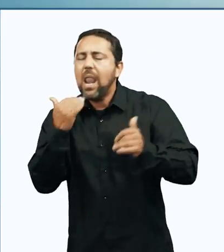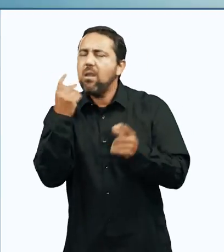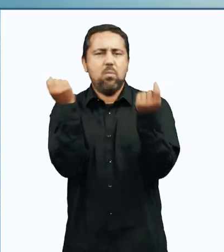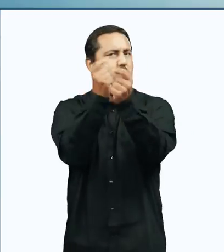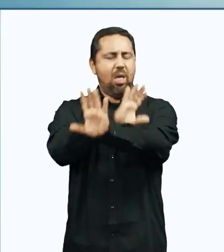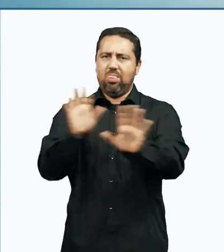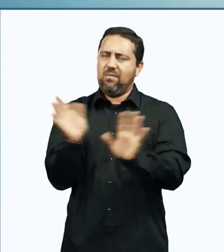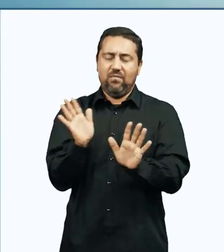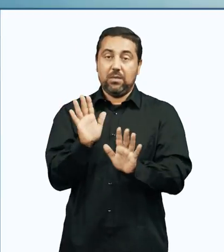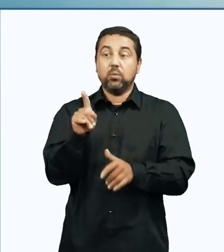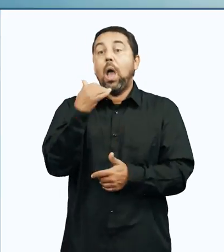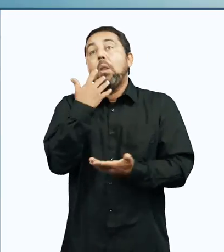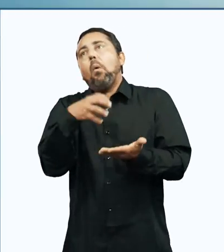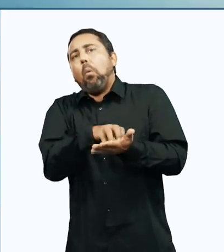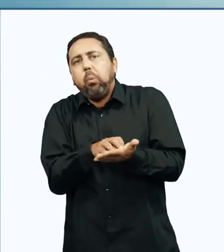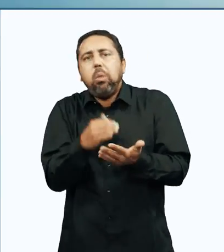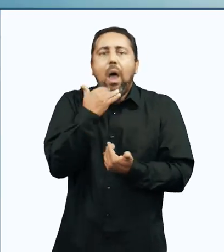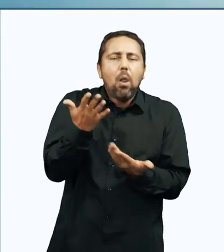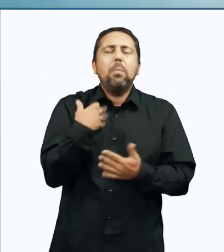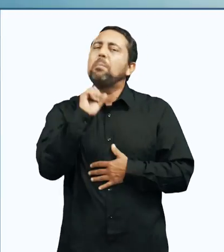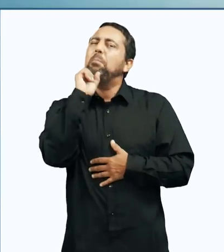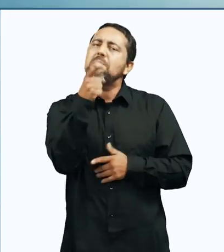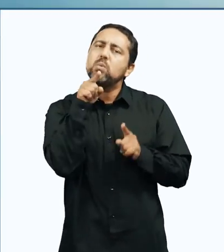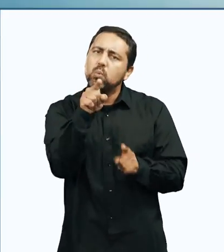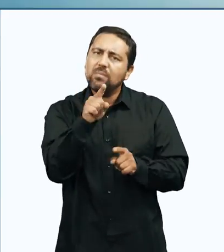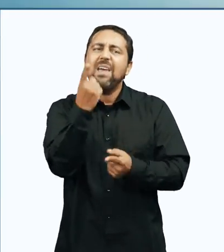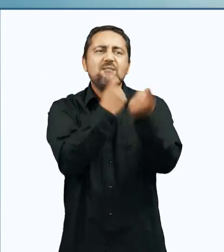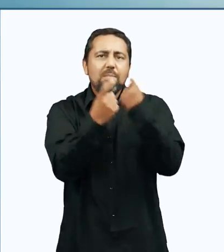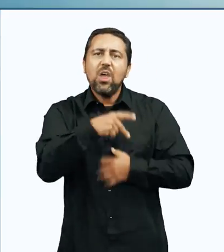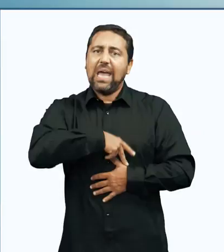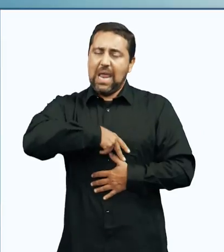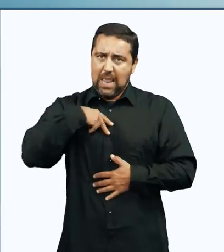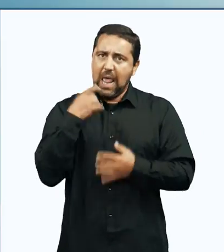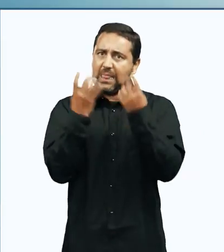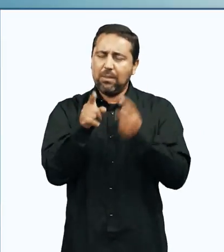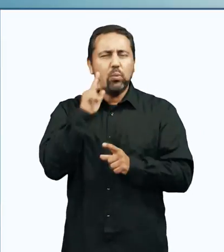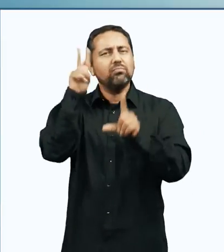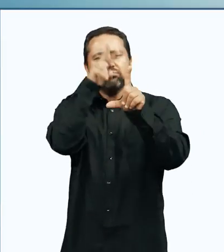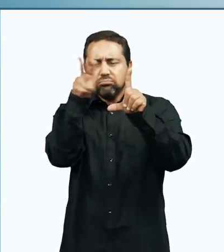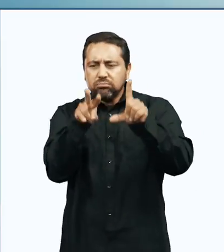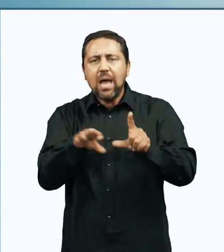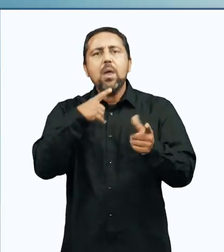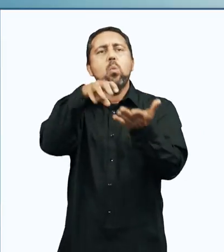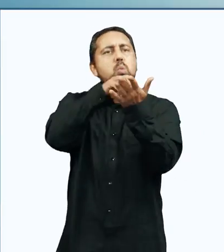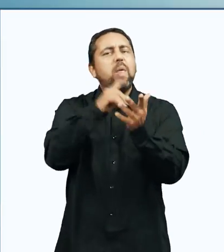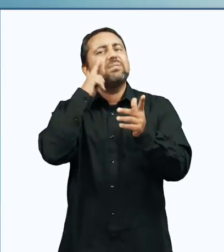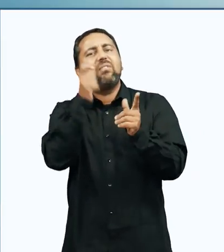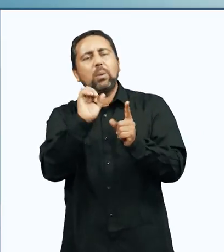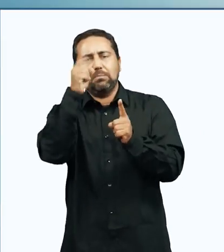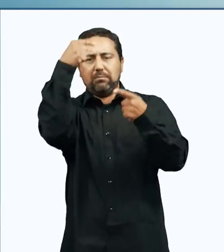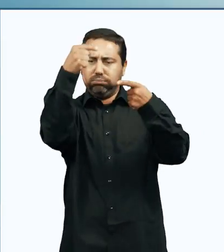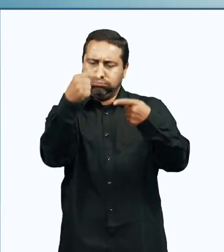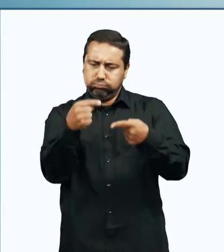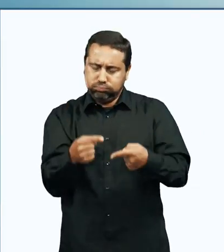la actividad si tienes alguna duda adicional por favor consulta en primer lugar la información general de la actividad donde